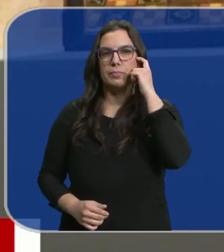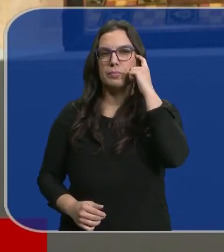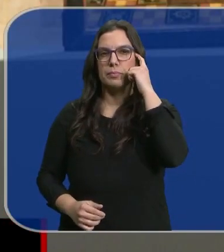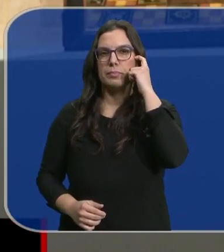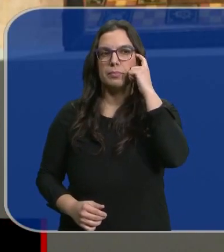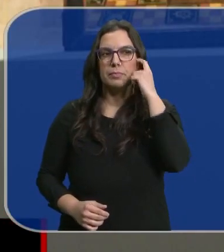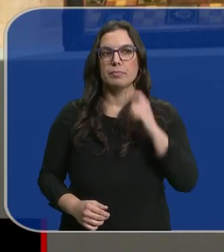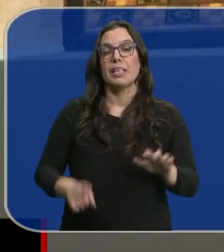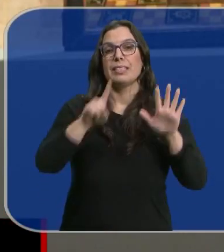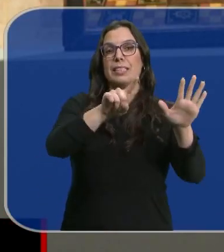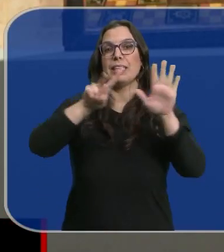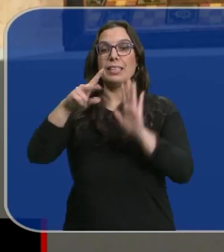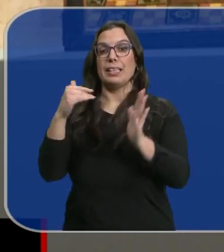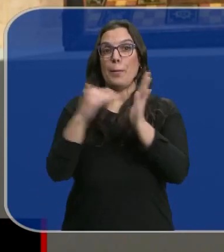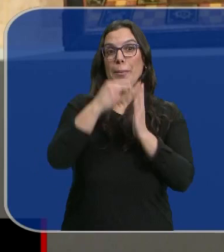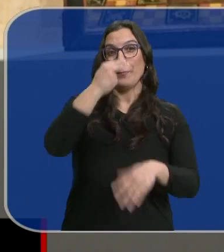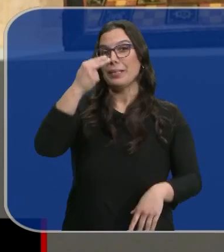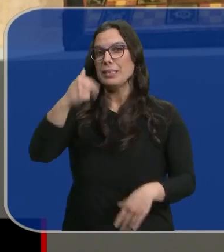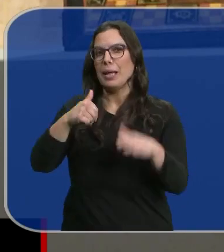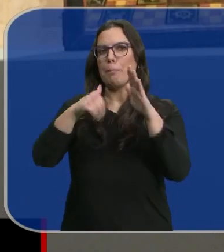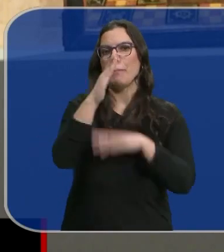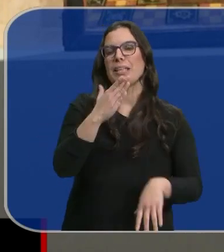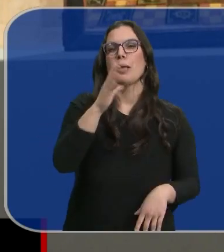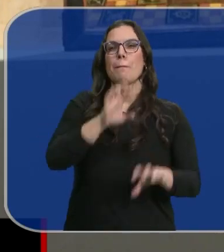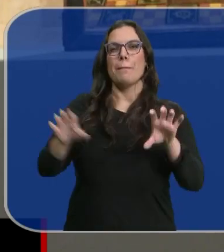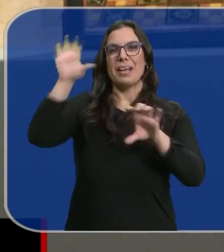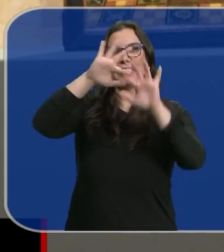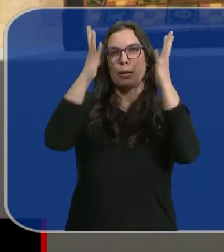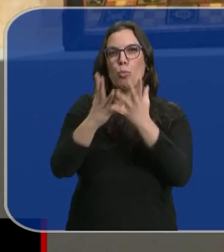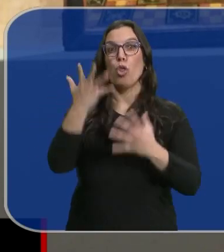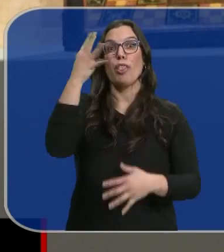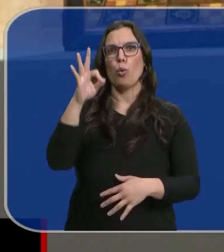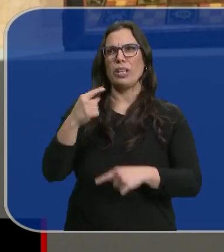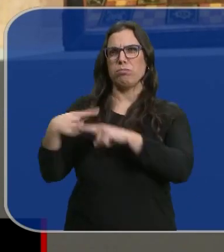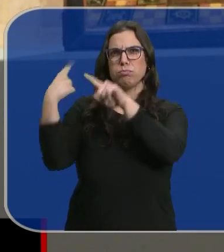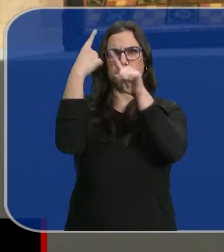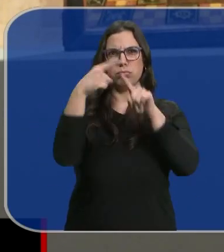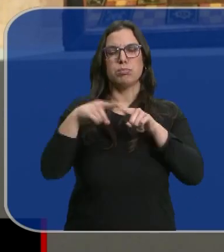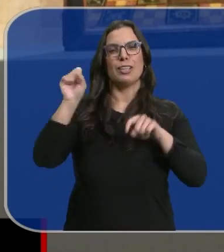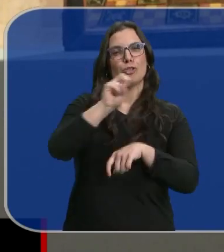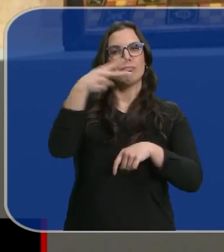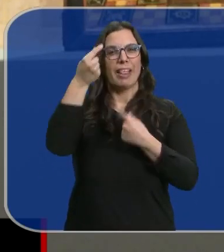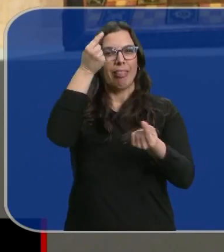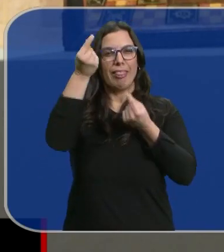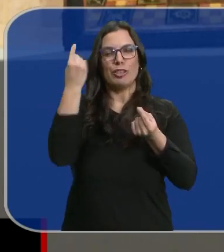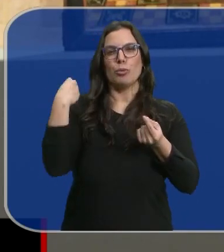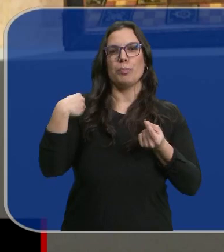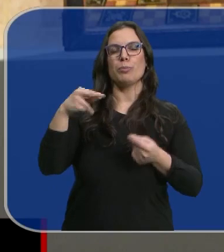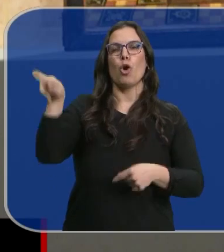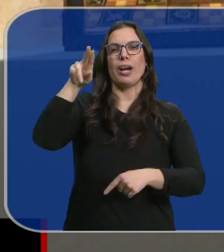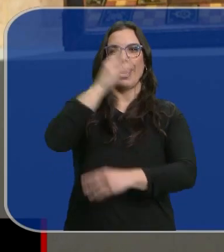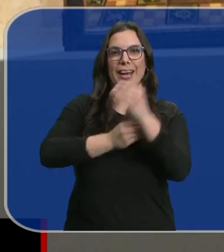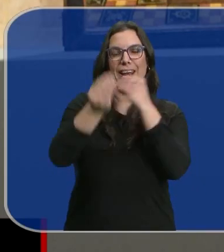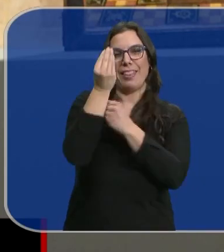Más de 67.000 visitantes, más de 50 países de todo el mundo son algunas de las cifras que deja renacer la exposición de arte sacro